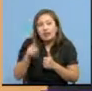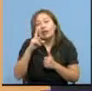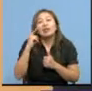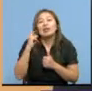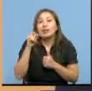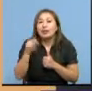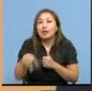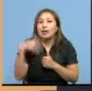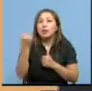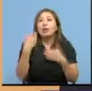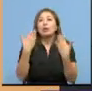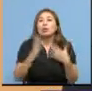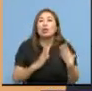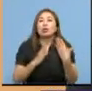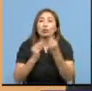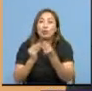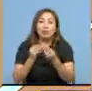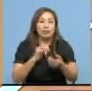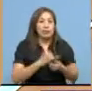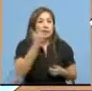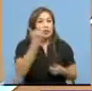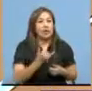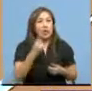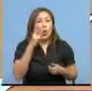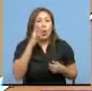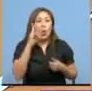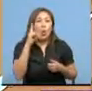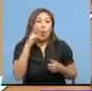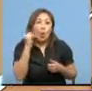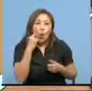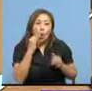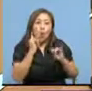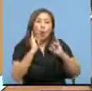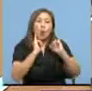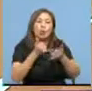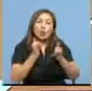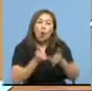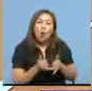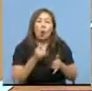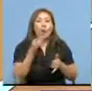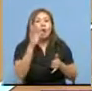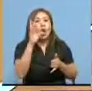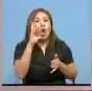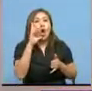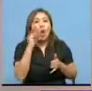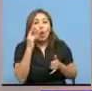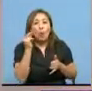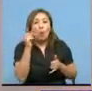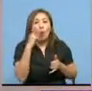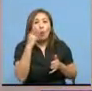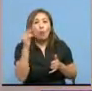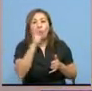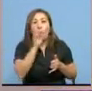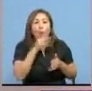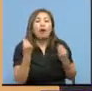para poder ayudarlos a salir hay un chico que te está viendo una chica que a lo mejor quiere apoyarlo ser una voluntaria más donde